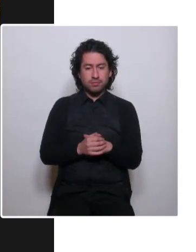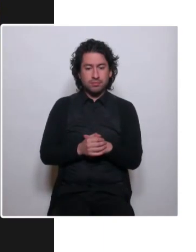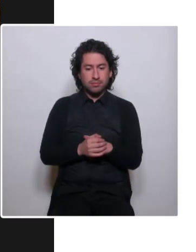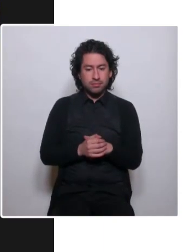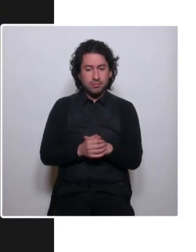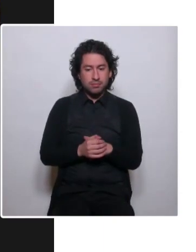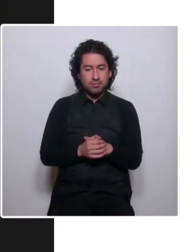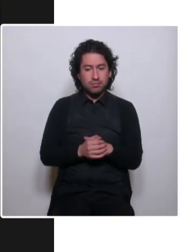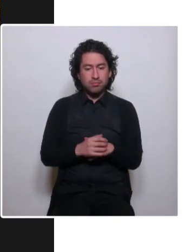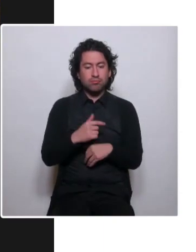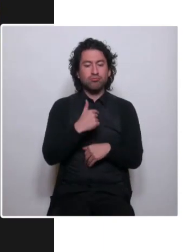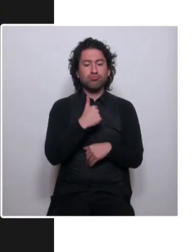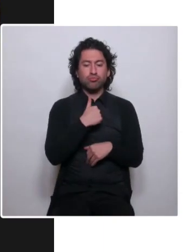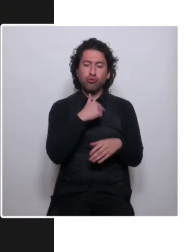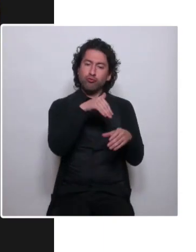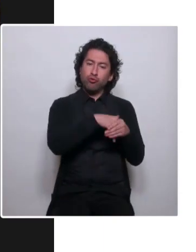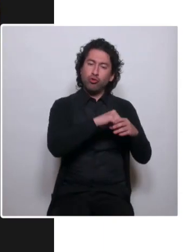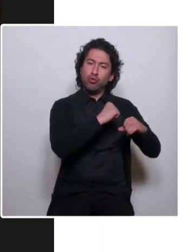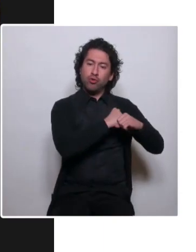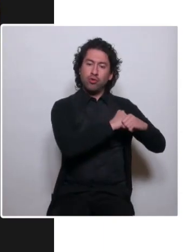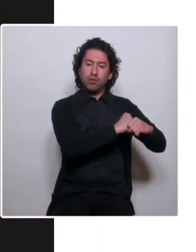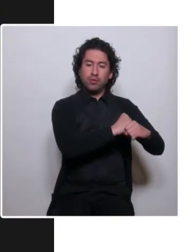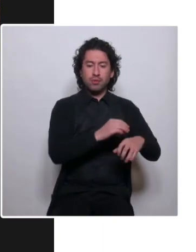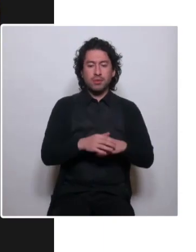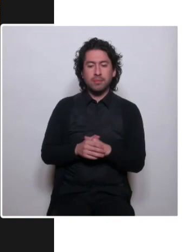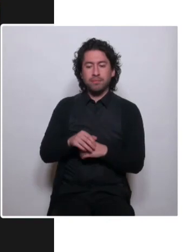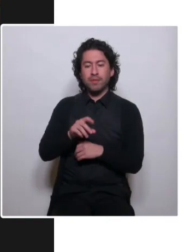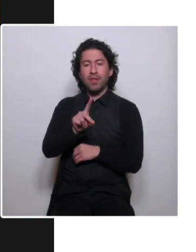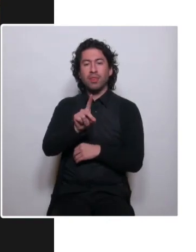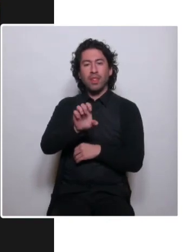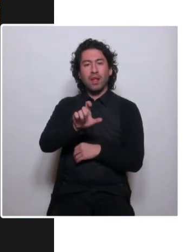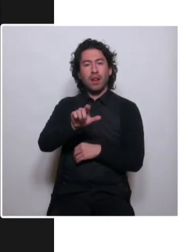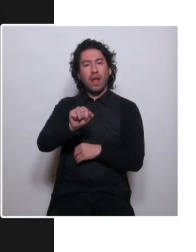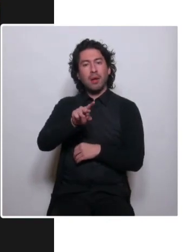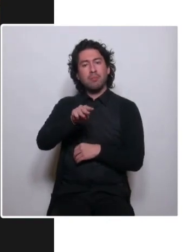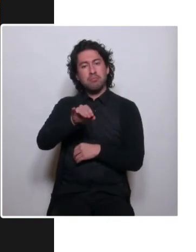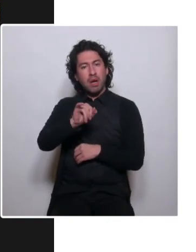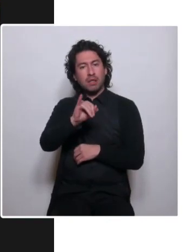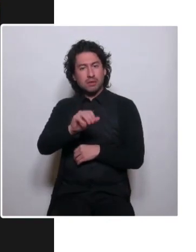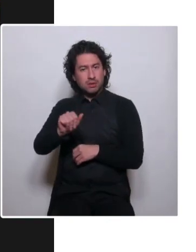Señor secretario, voto en contra. Señor de la Maza, ¿cómo vota?